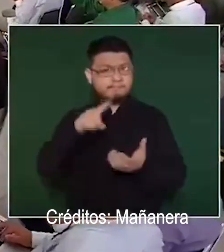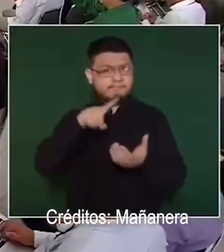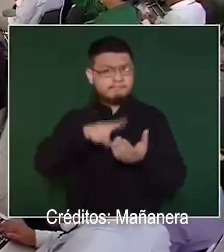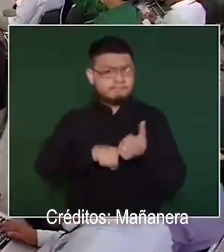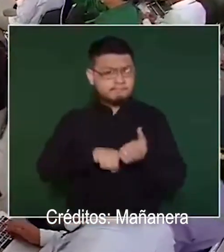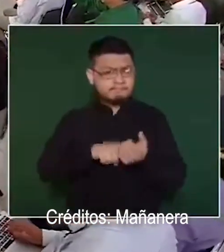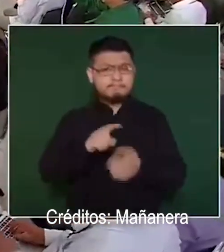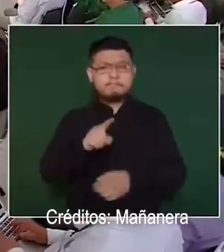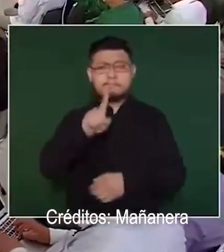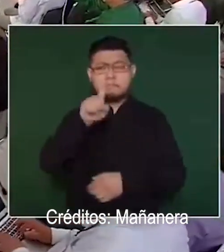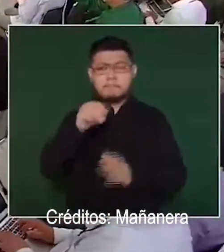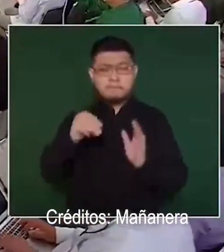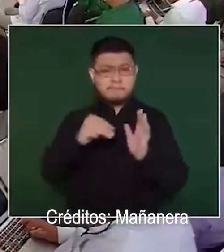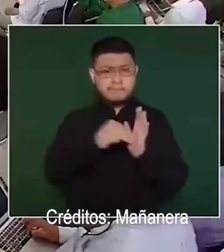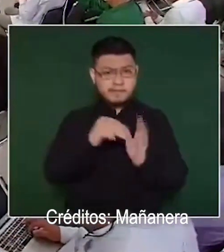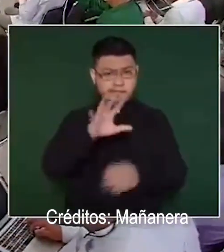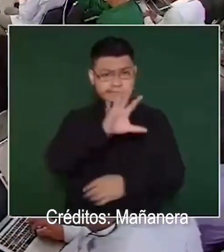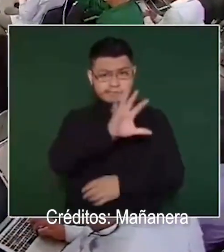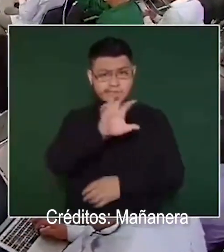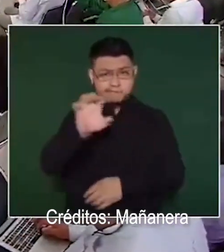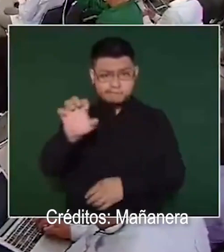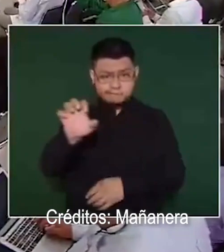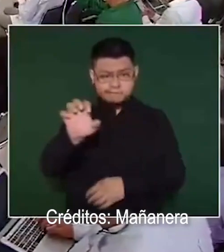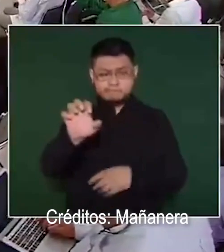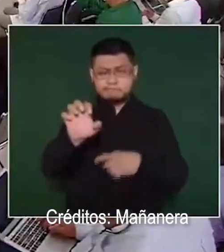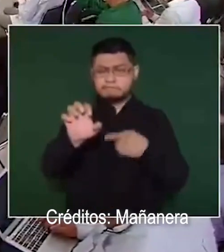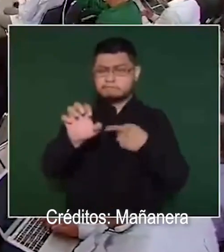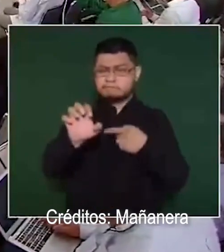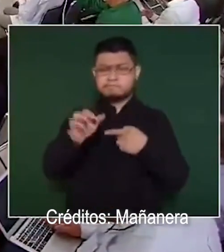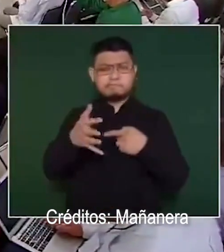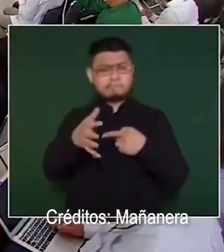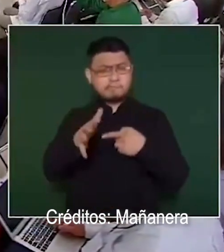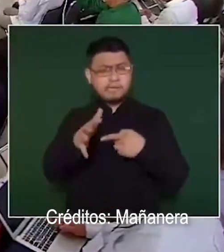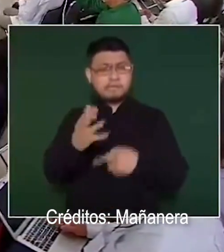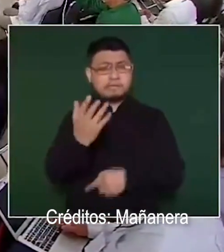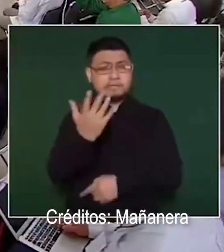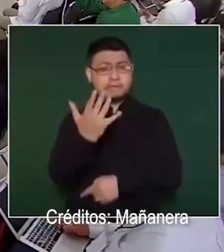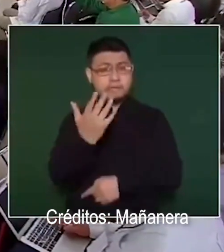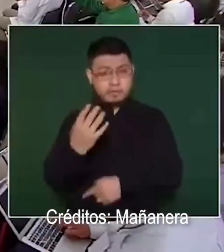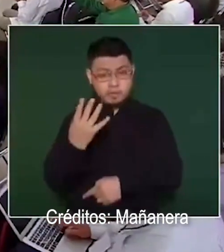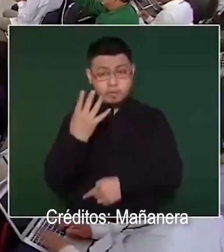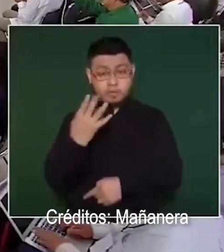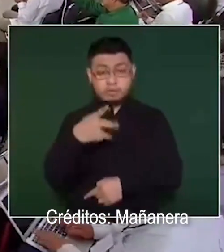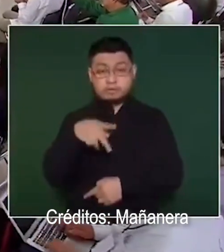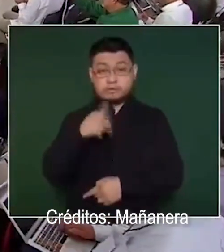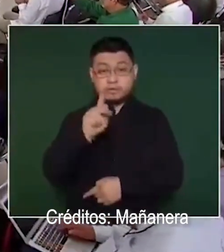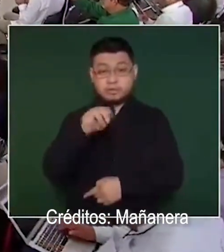.554 kilómetros.